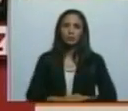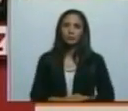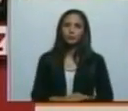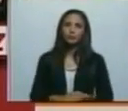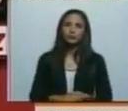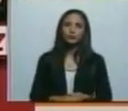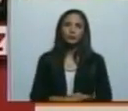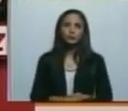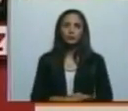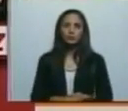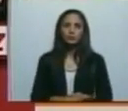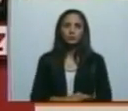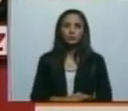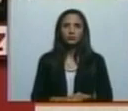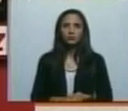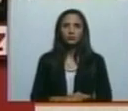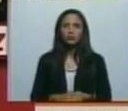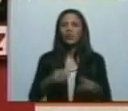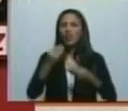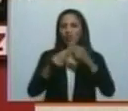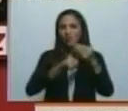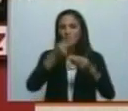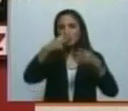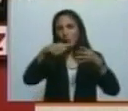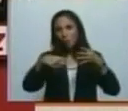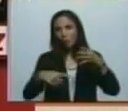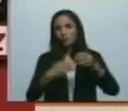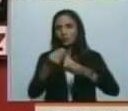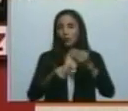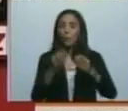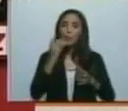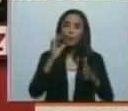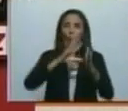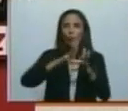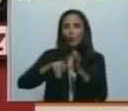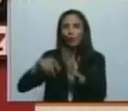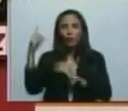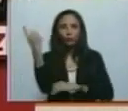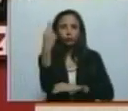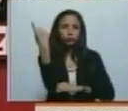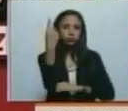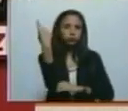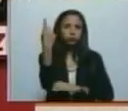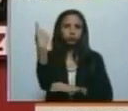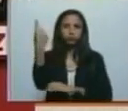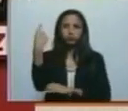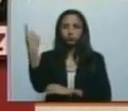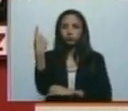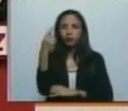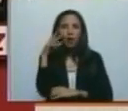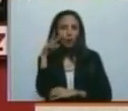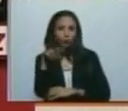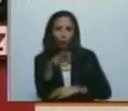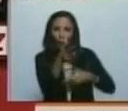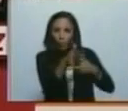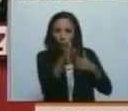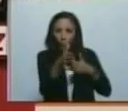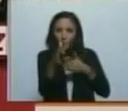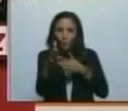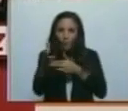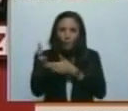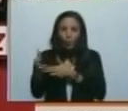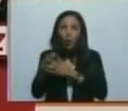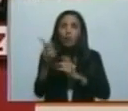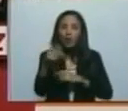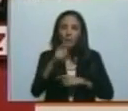de hechos, como por ejemplo robarse un helicóptero y desde un helicóptero dispararle, incluidas